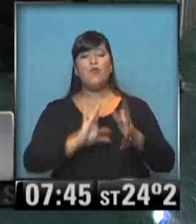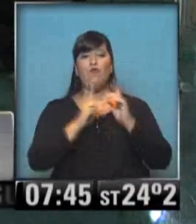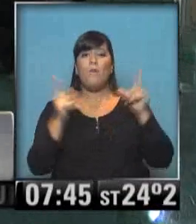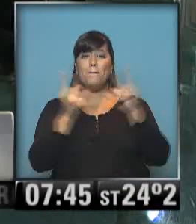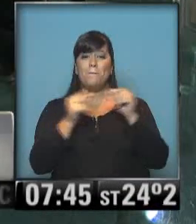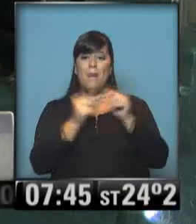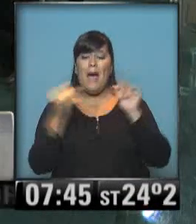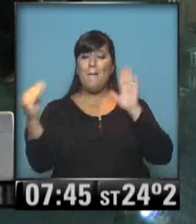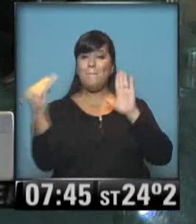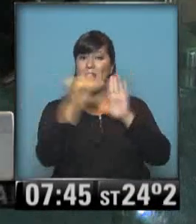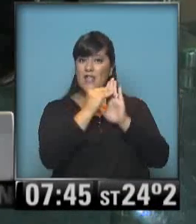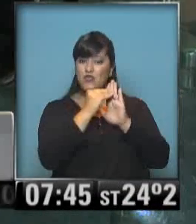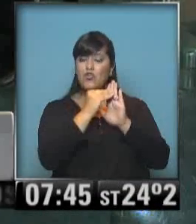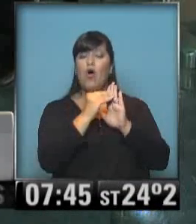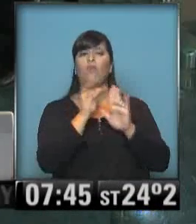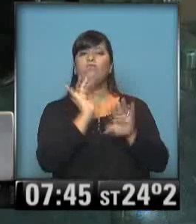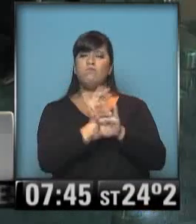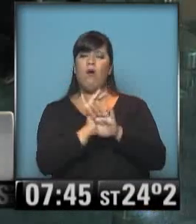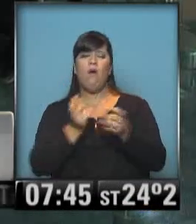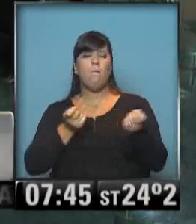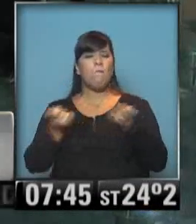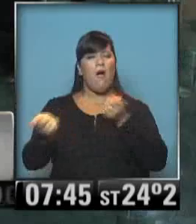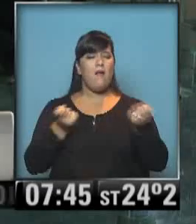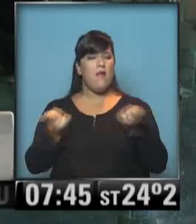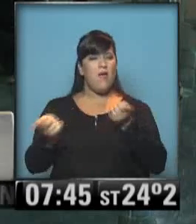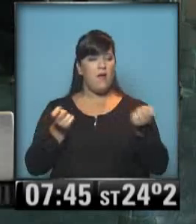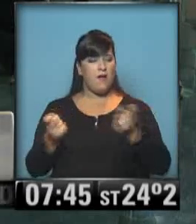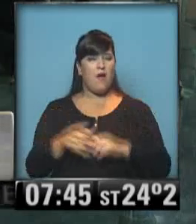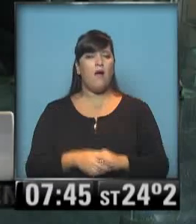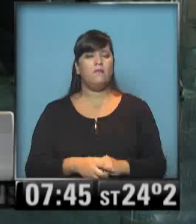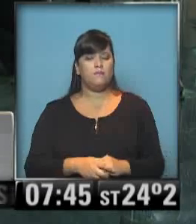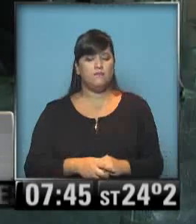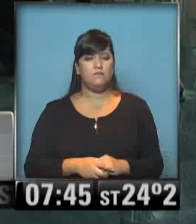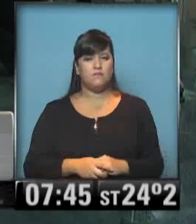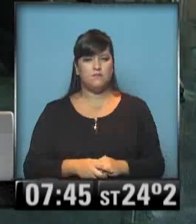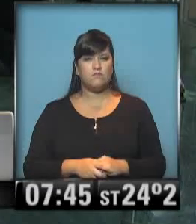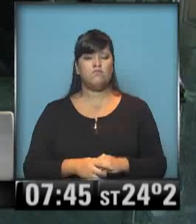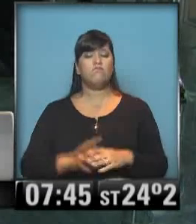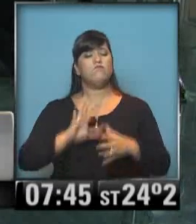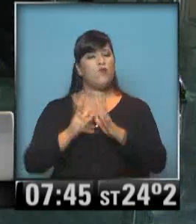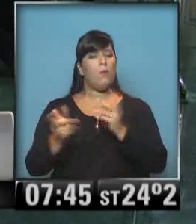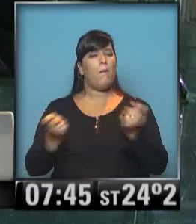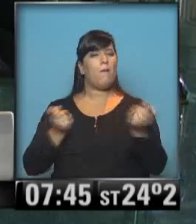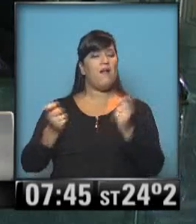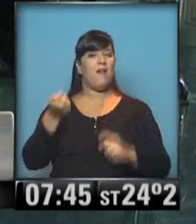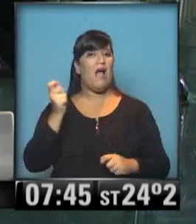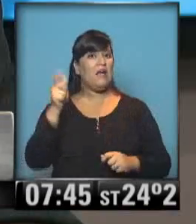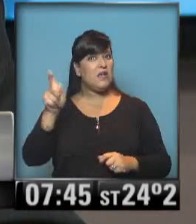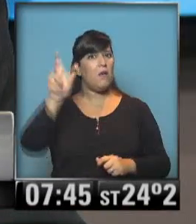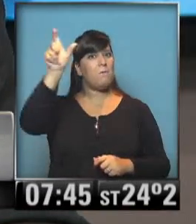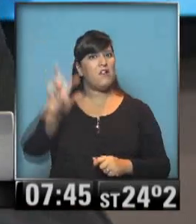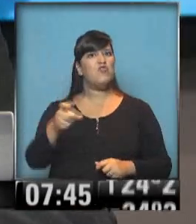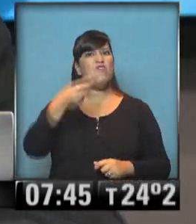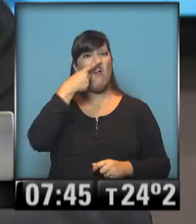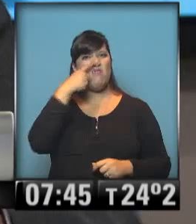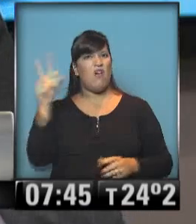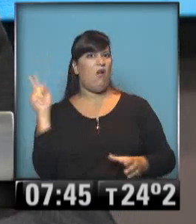ver eh manipulado o por lo menos eh trabajado Por quienes tienen algún interés en